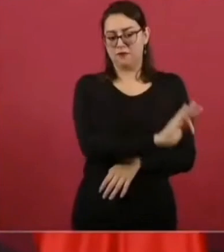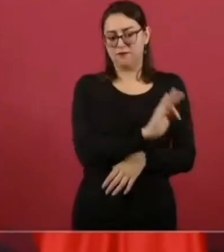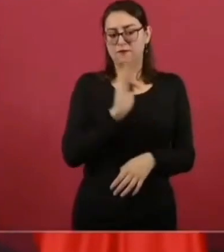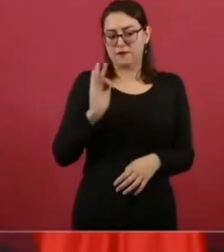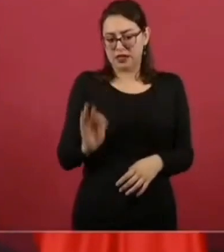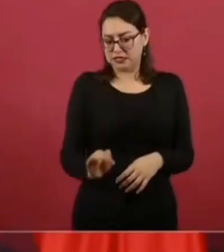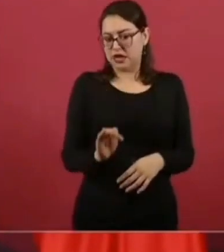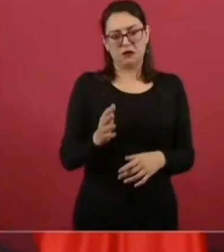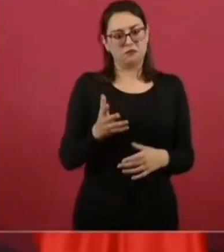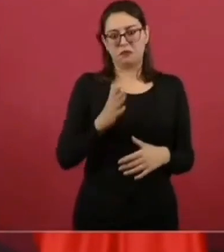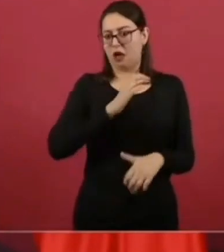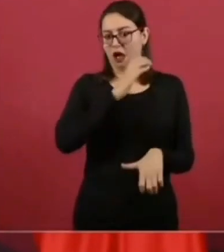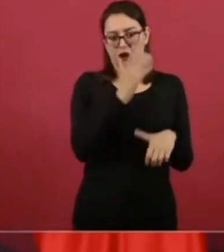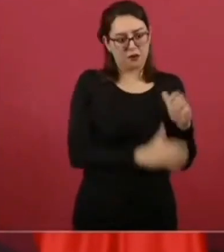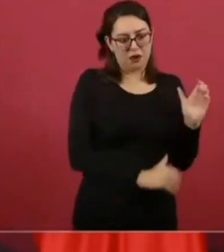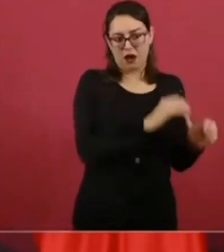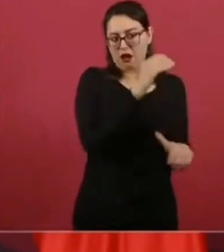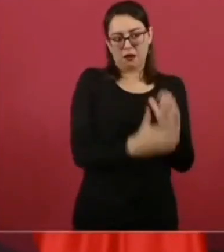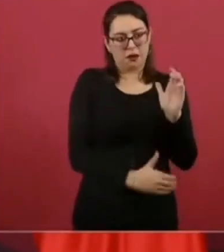Y